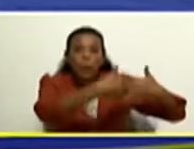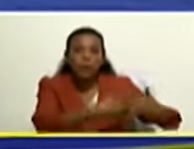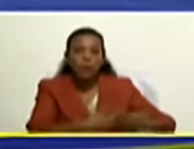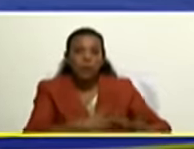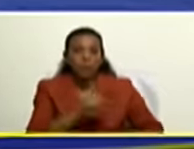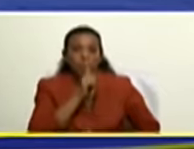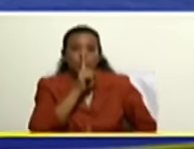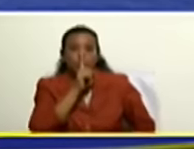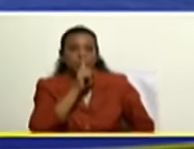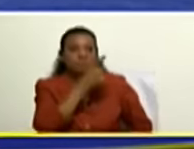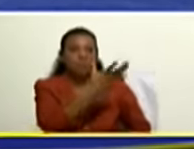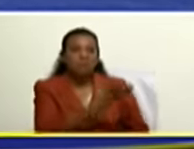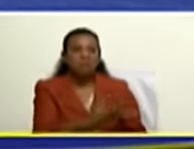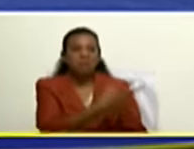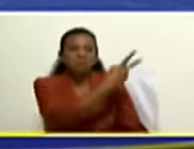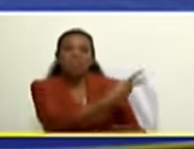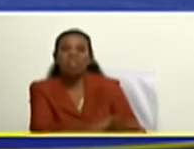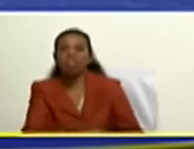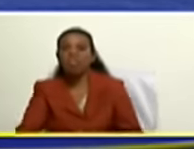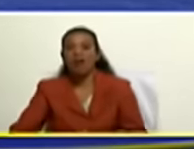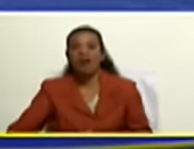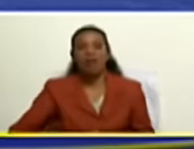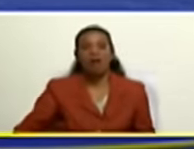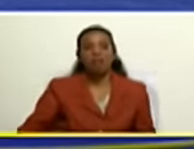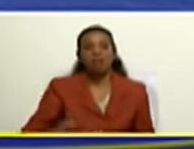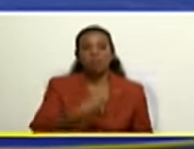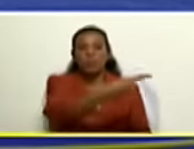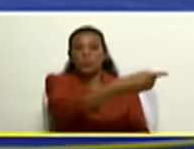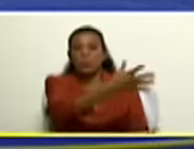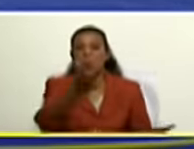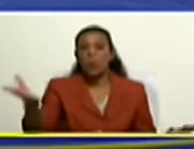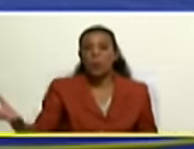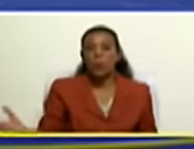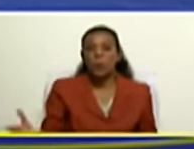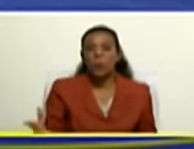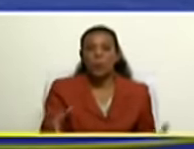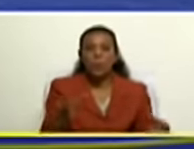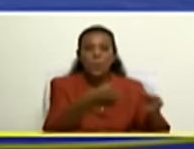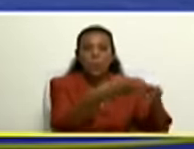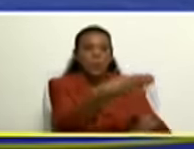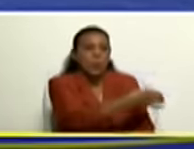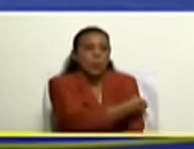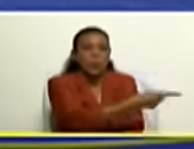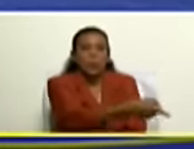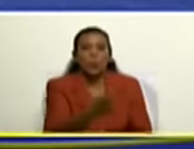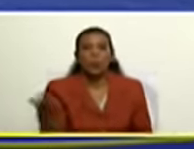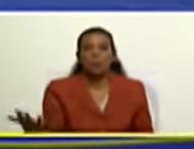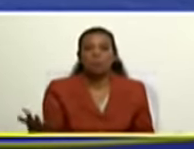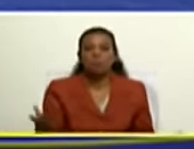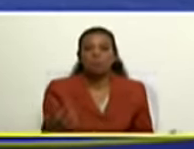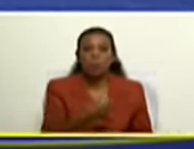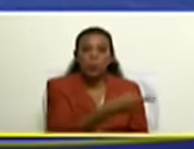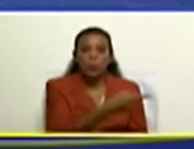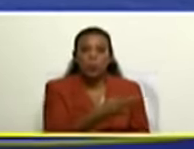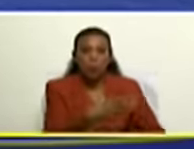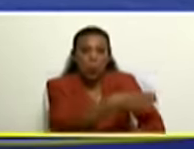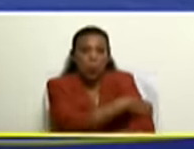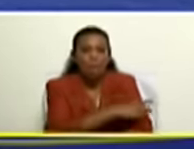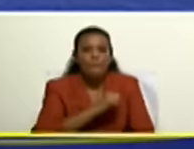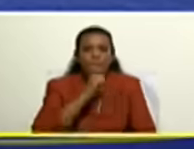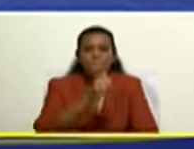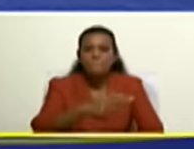arrastrados y arrastradas a los intereses de los gringos, del imperio, desde la ultraderecha